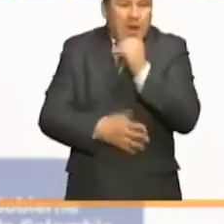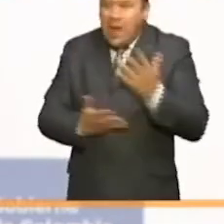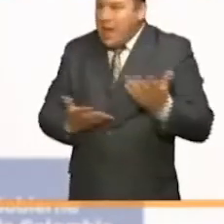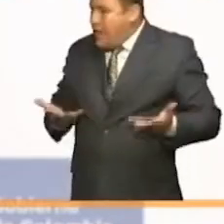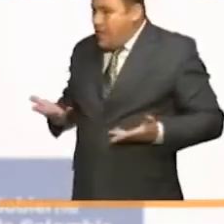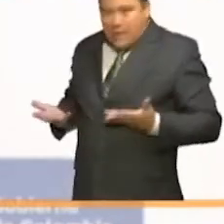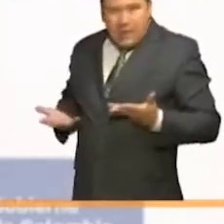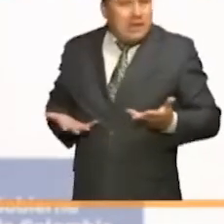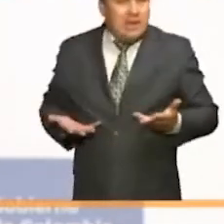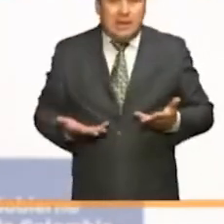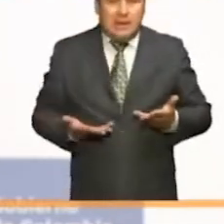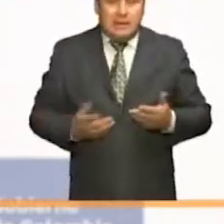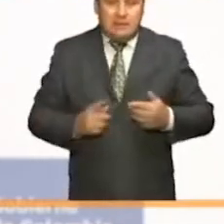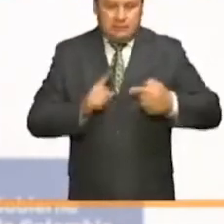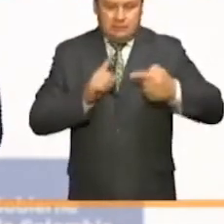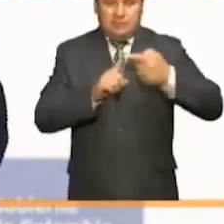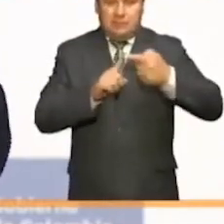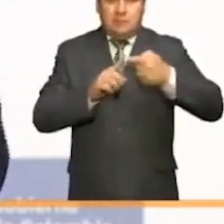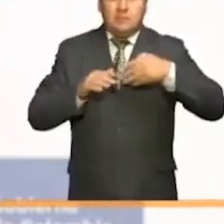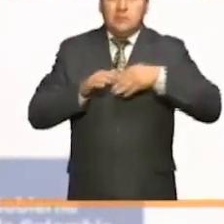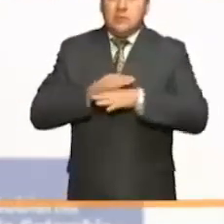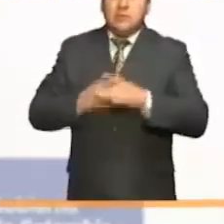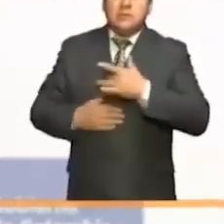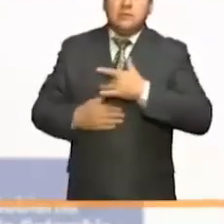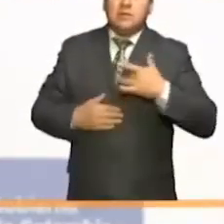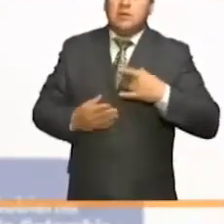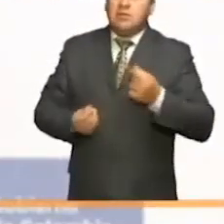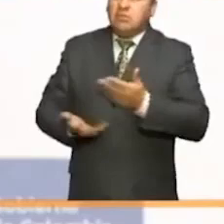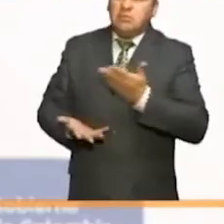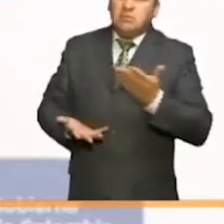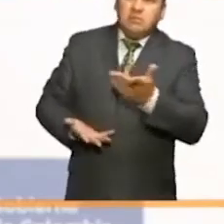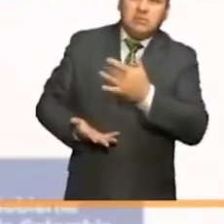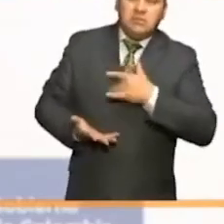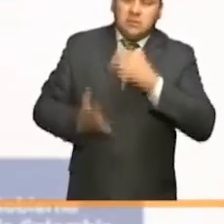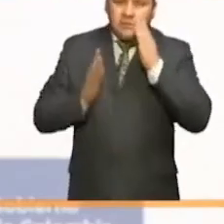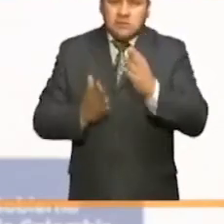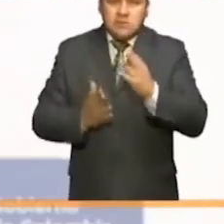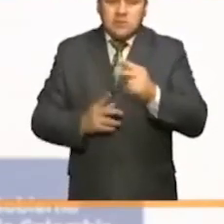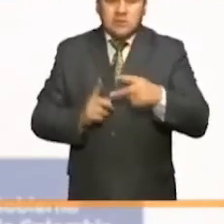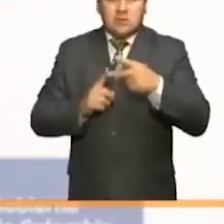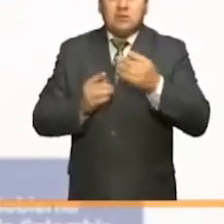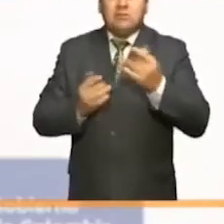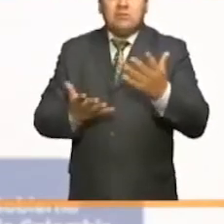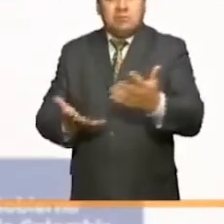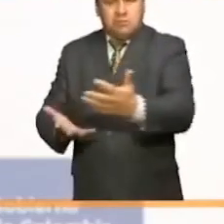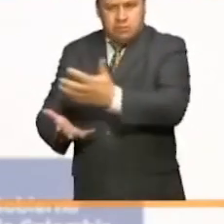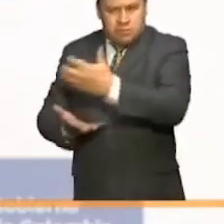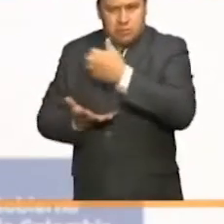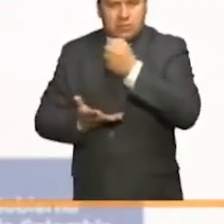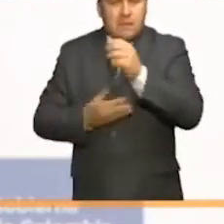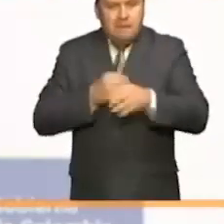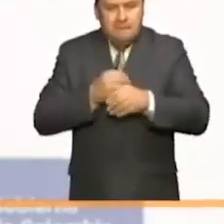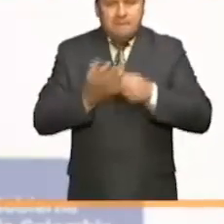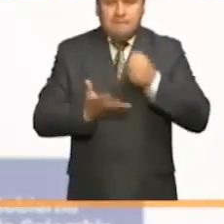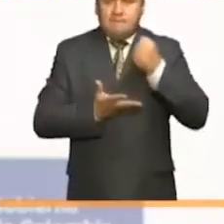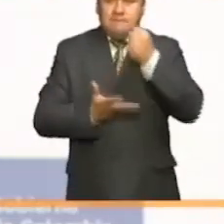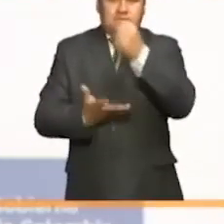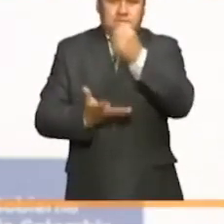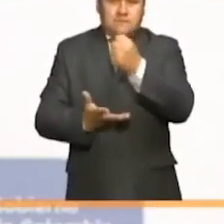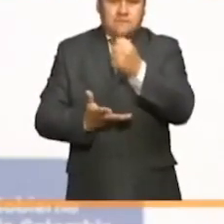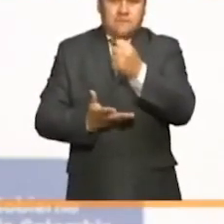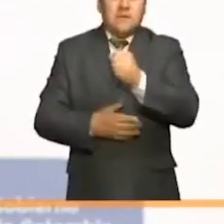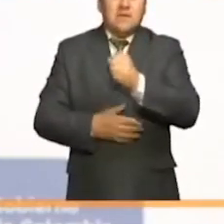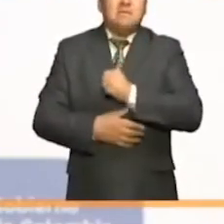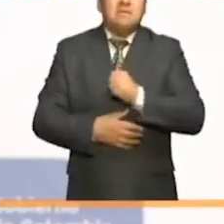permitir pruebo primero guardar la salud de los colombianos y segundo darle una transferencia adicional en recursos a los